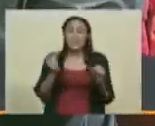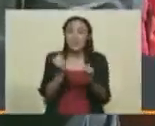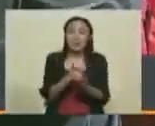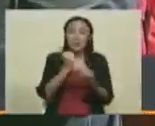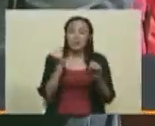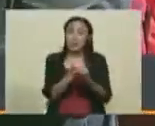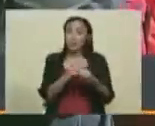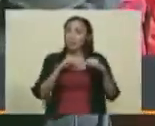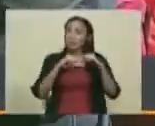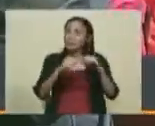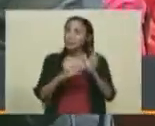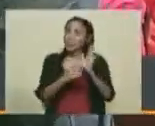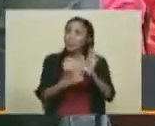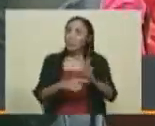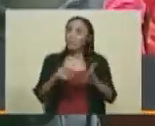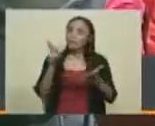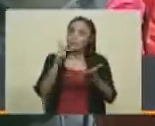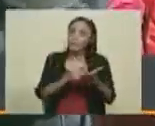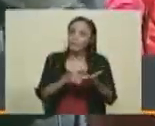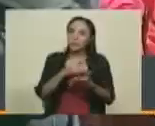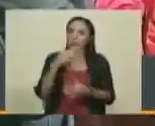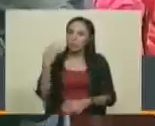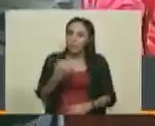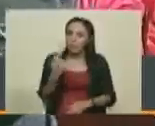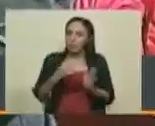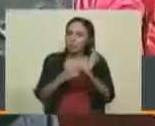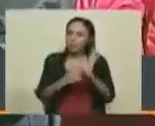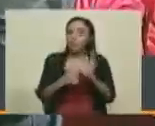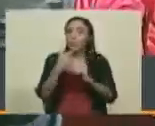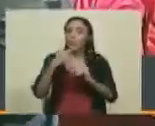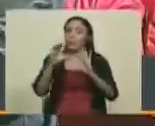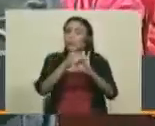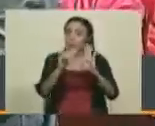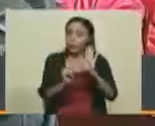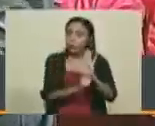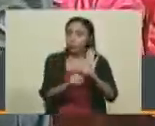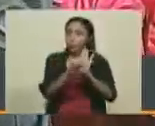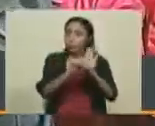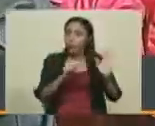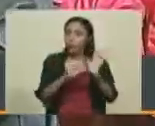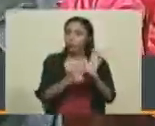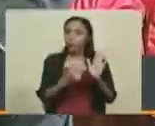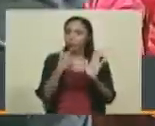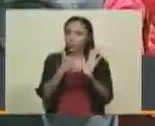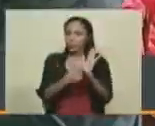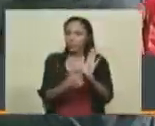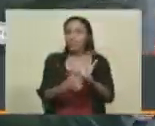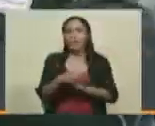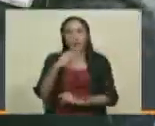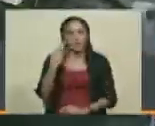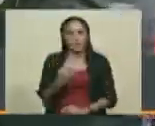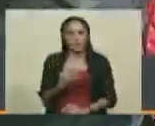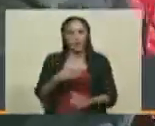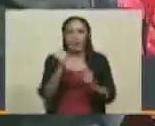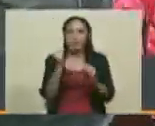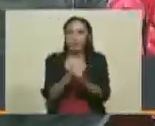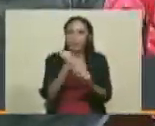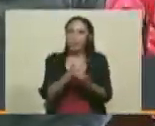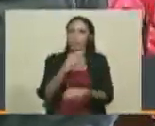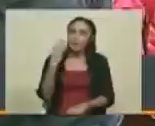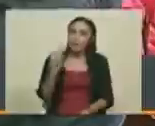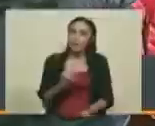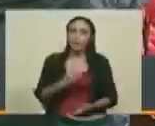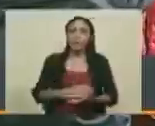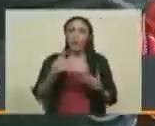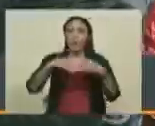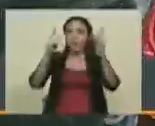sea participativo y protagónico como está contemplado en la Constitución de la República Bolivariana de Venezuela, donde se tomen